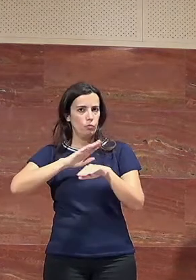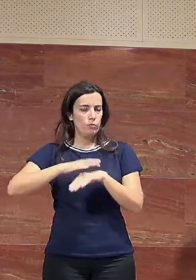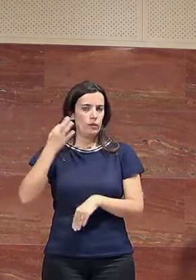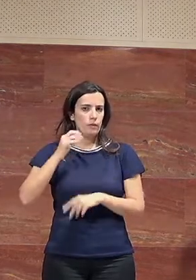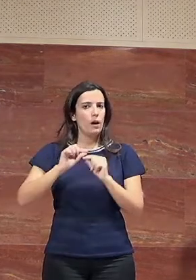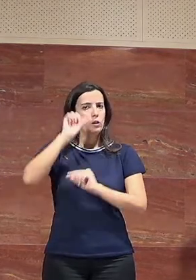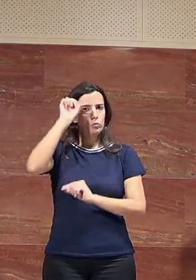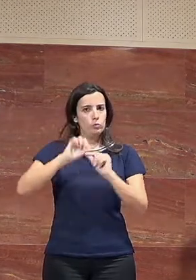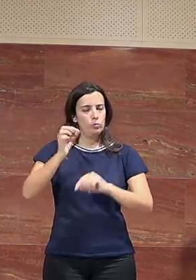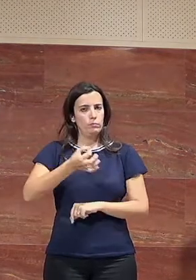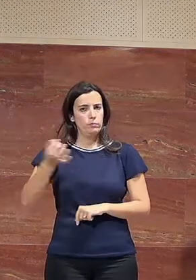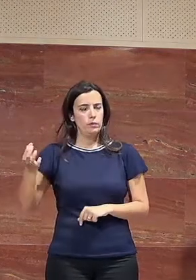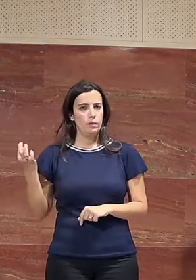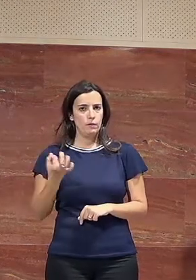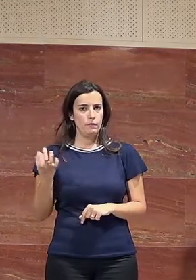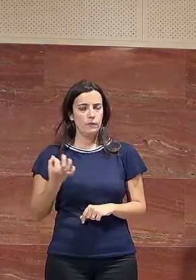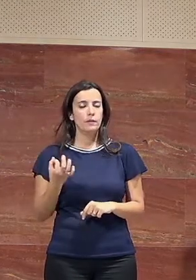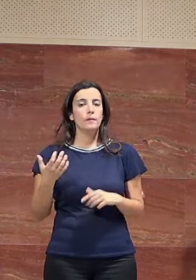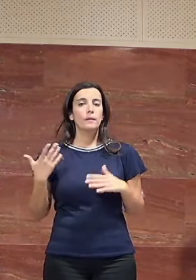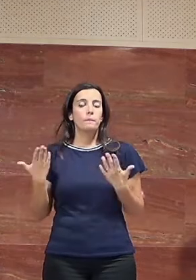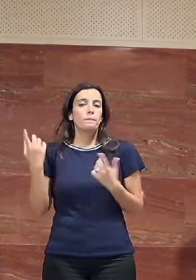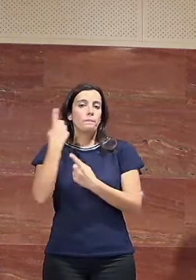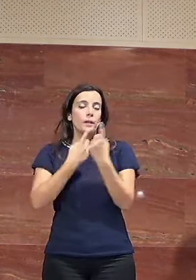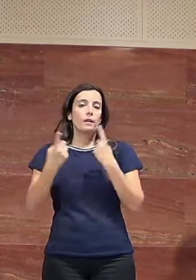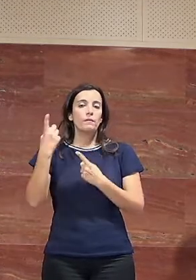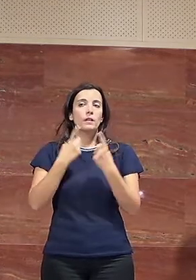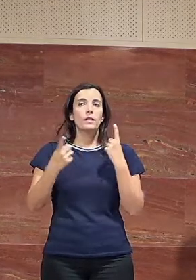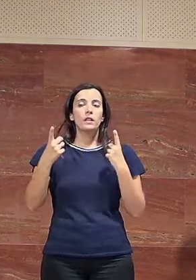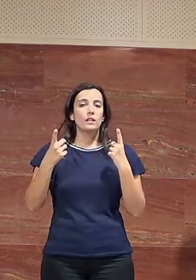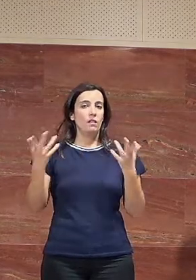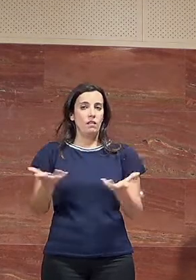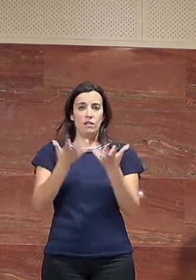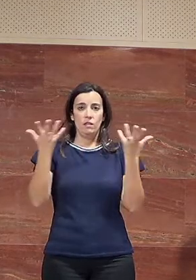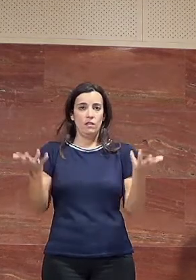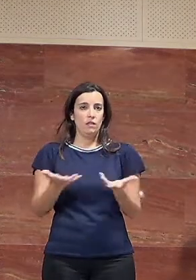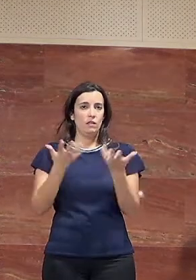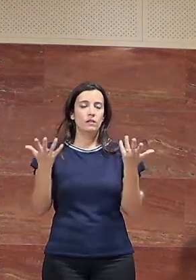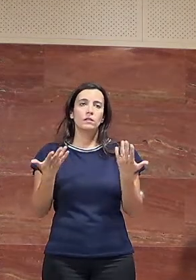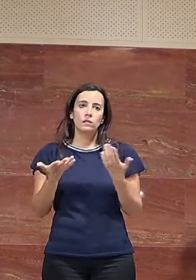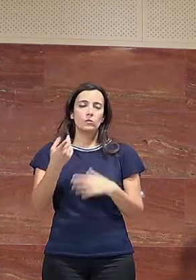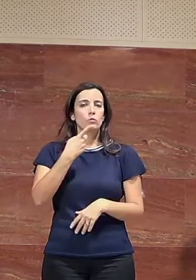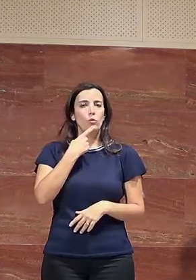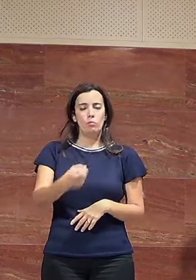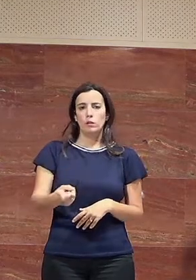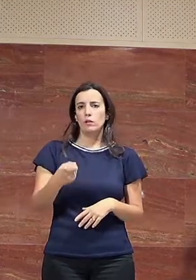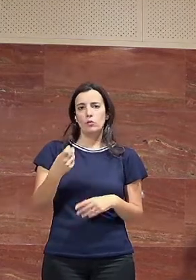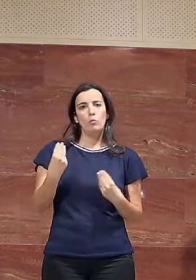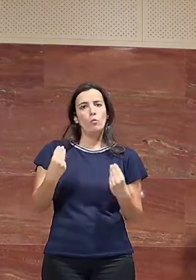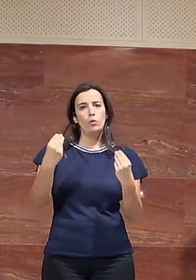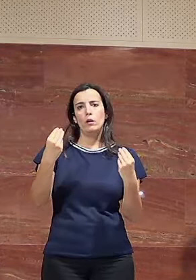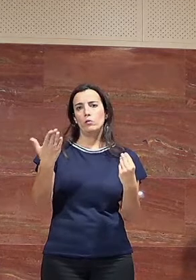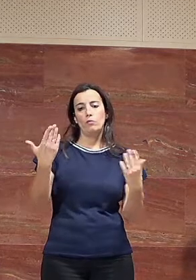alturas adecuadas, pero a veces es un mal menor. Entonces, es muy complicado quitar